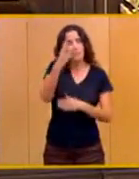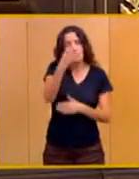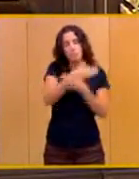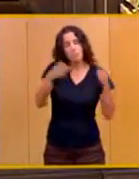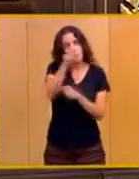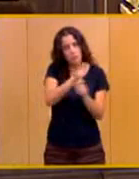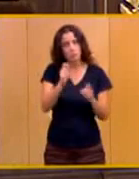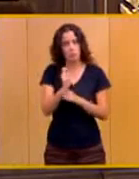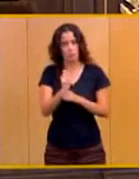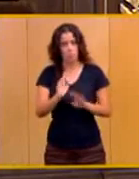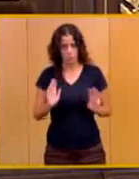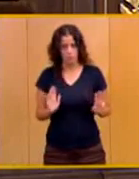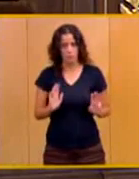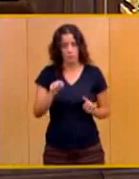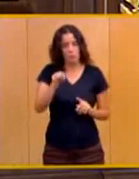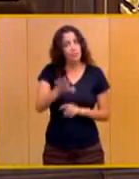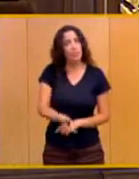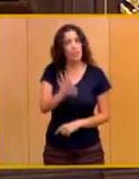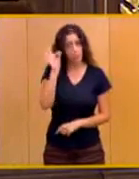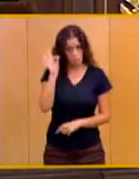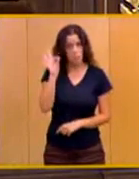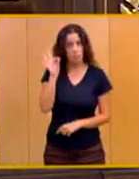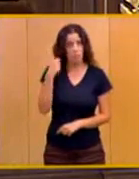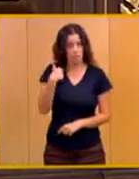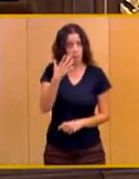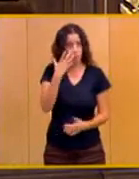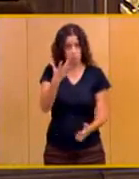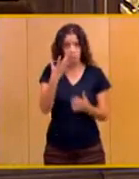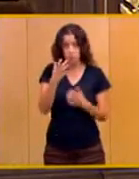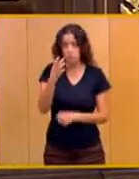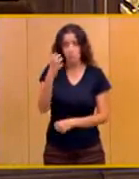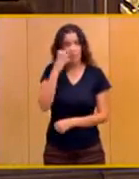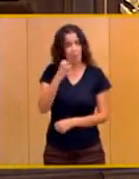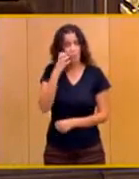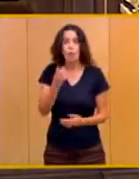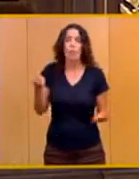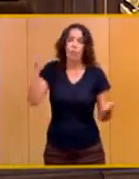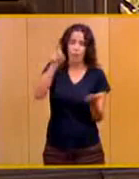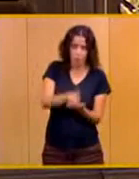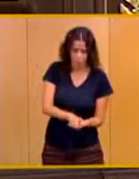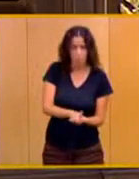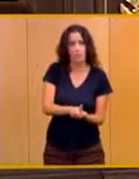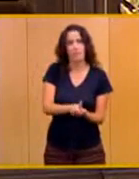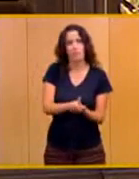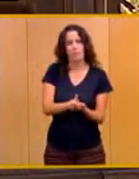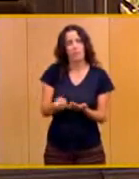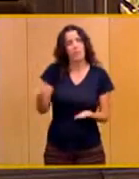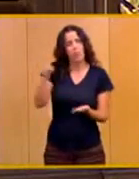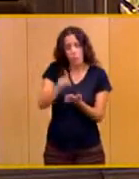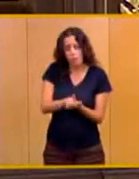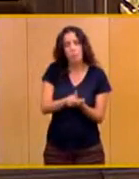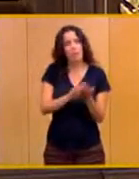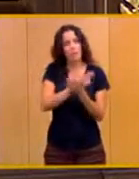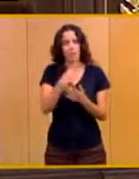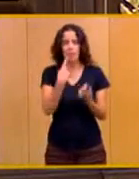Y sobre esta decisión, como hemos visto, acaba el señor Rajoy, una vez más, de hacer una intervención profundamente demagógica